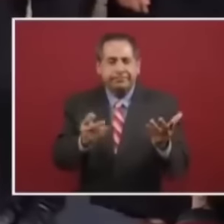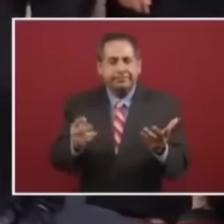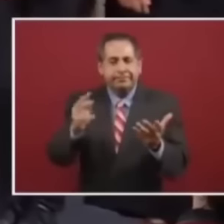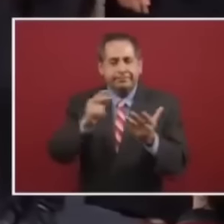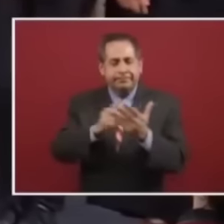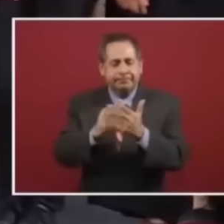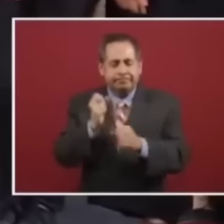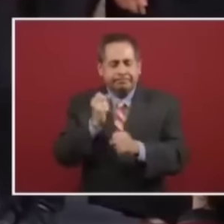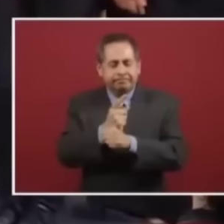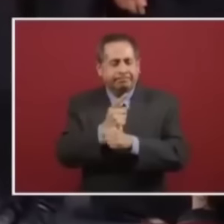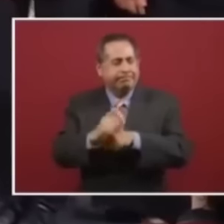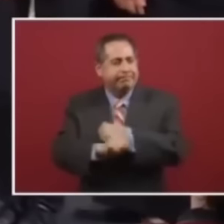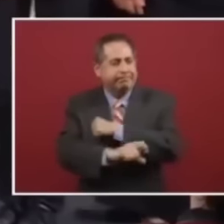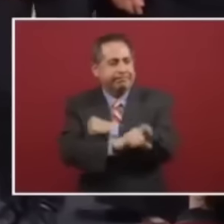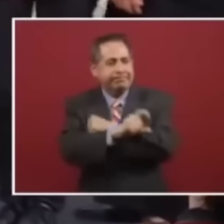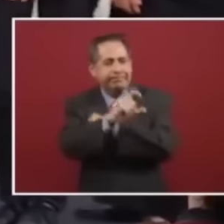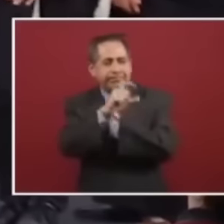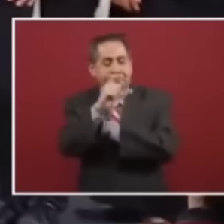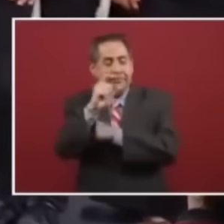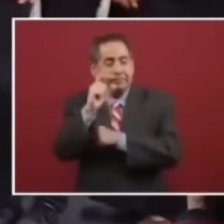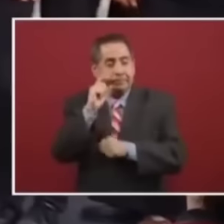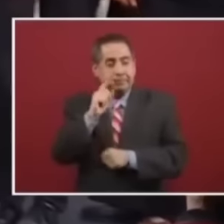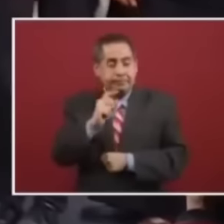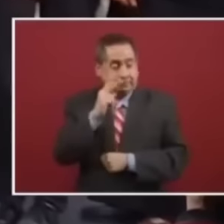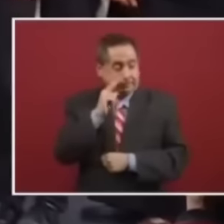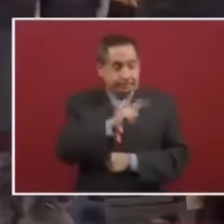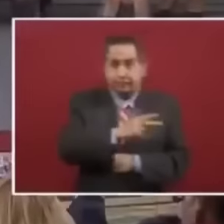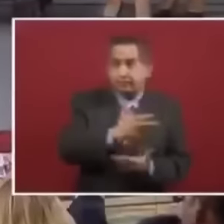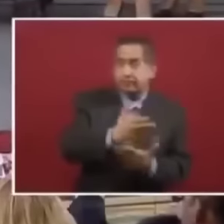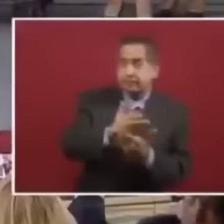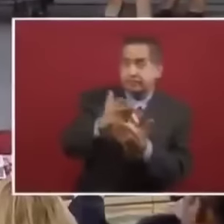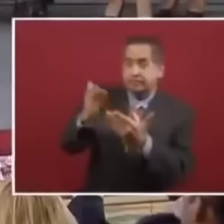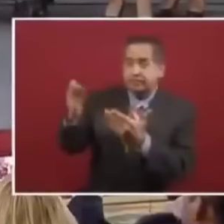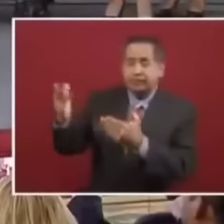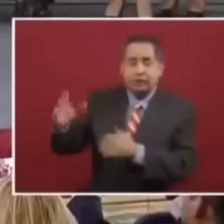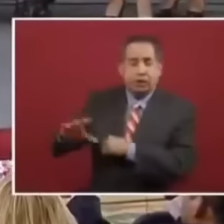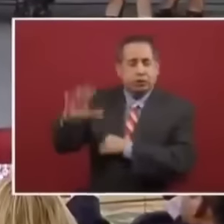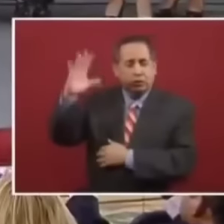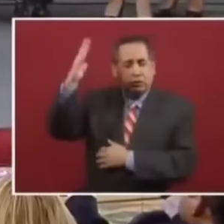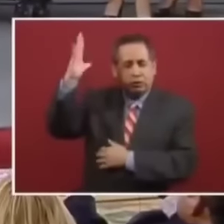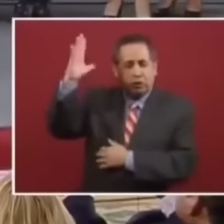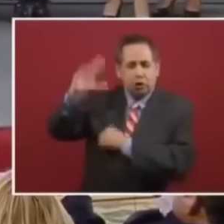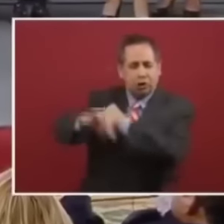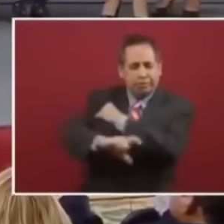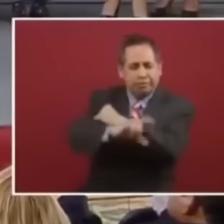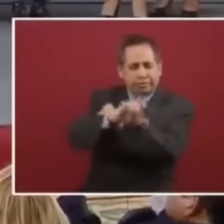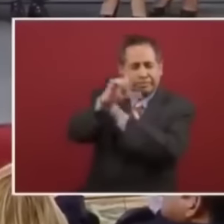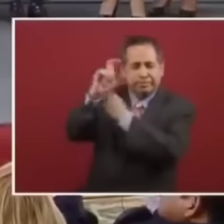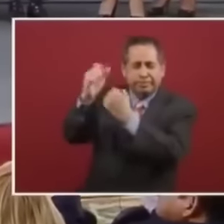Levántate de mañana, mira que ya amaneció.